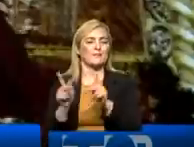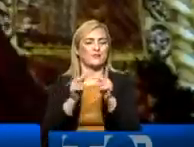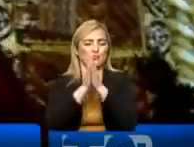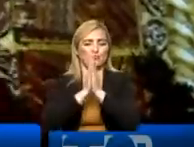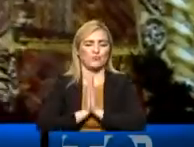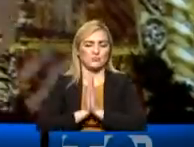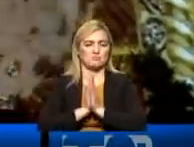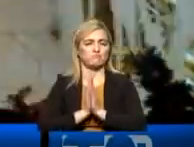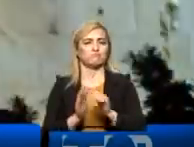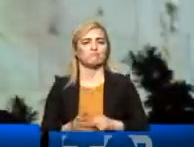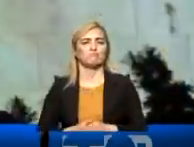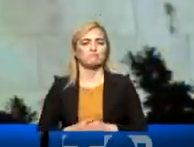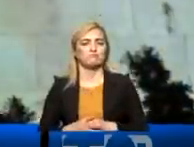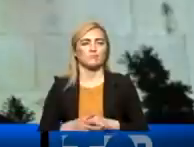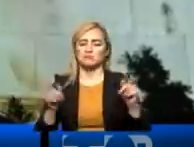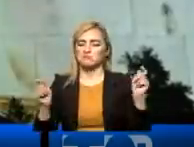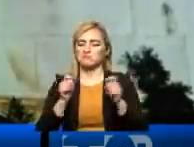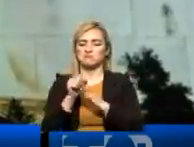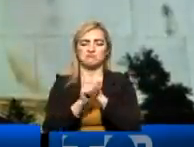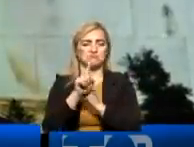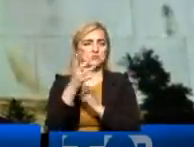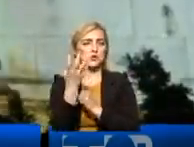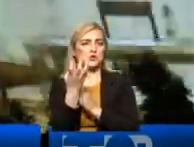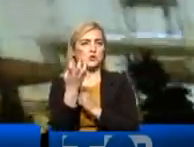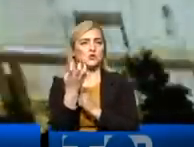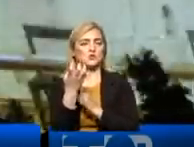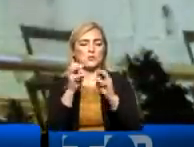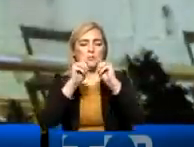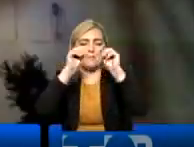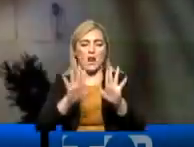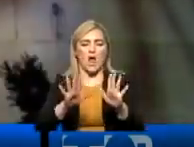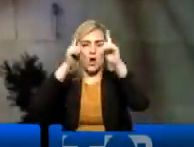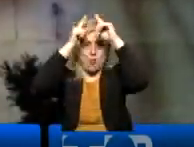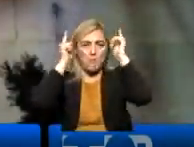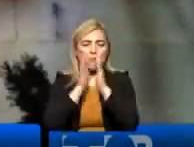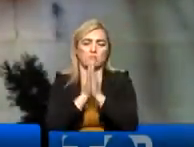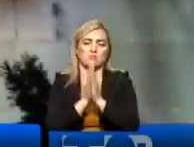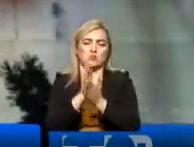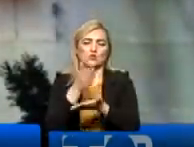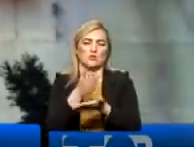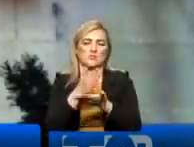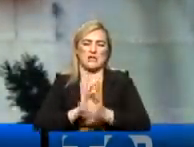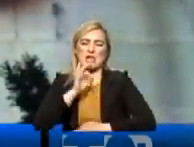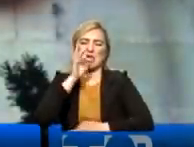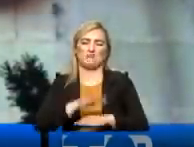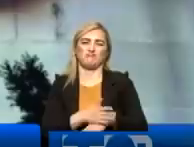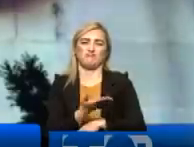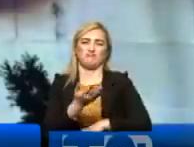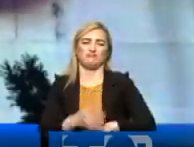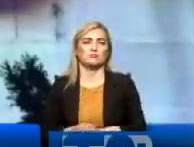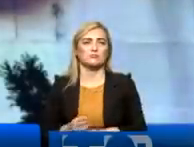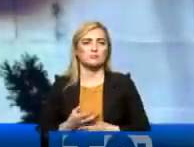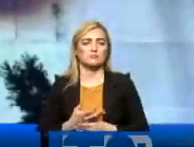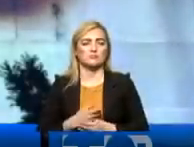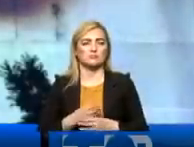misa de acción de gracia para celebrar los 114 años del milagro de la Virgen. Se suspendió debido al estado de emergencia, pero